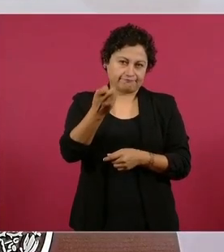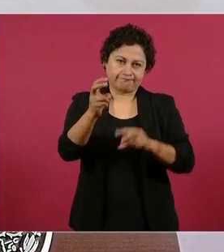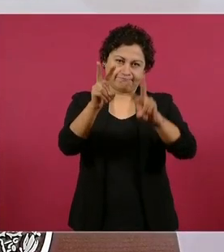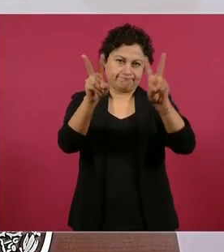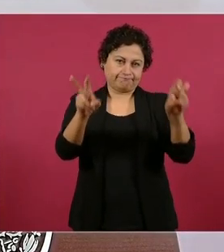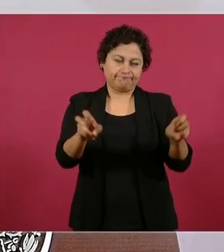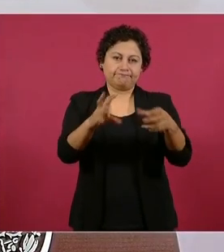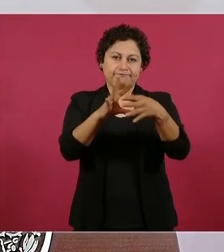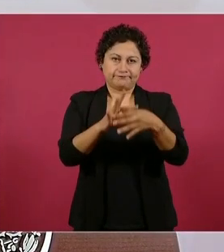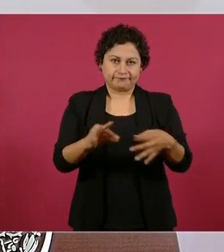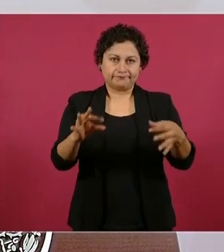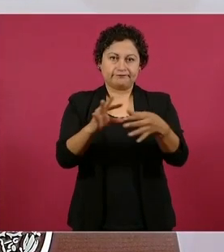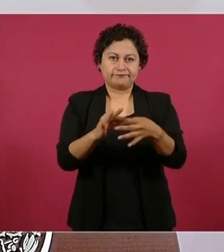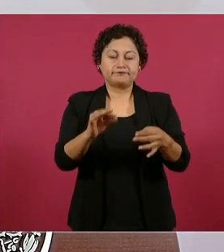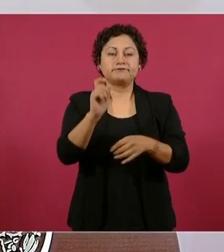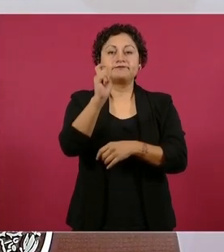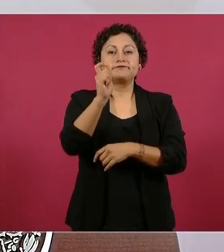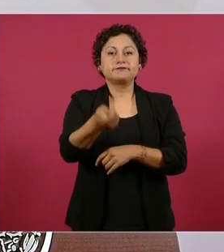Están